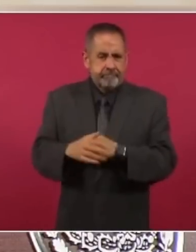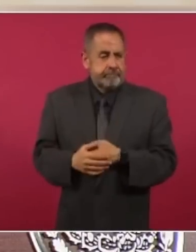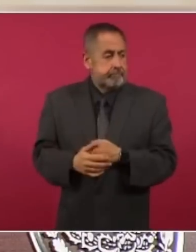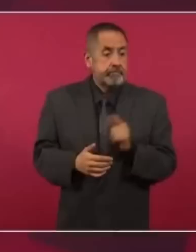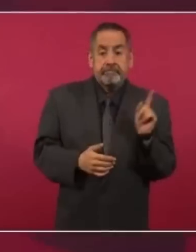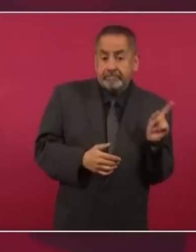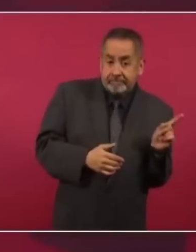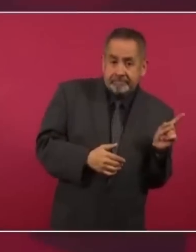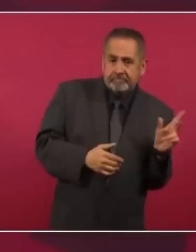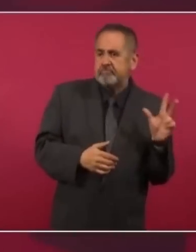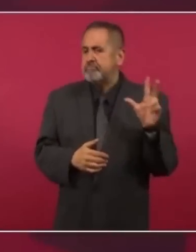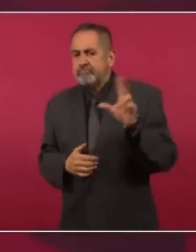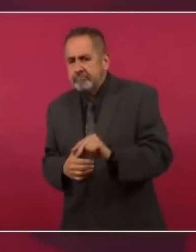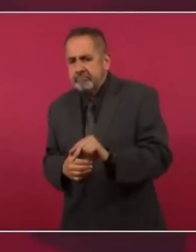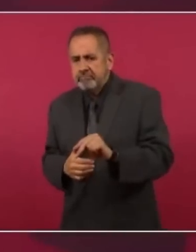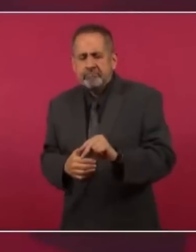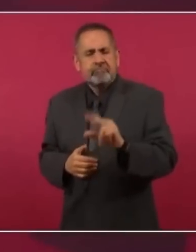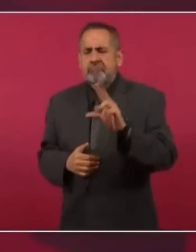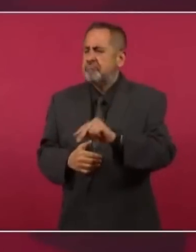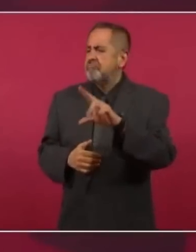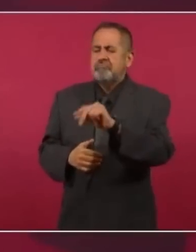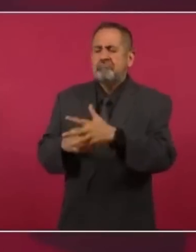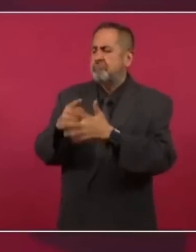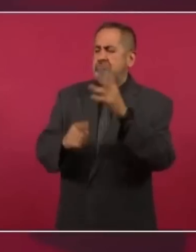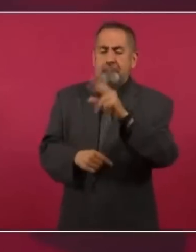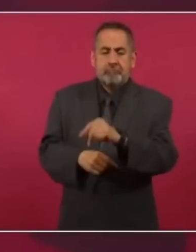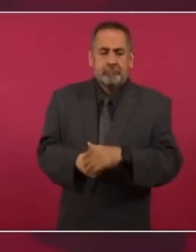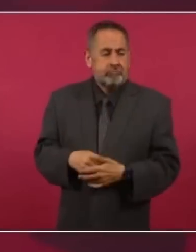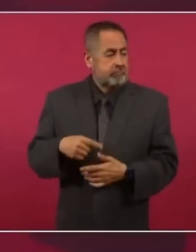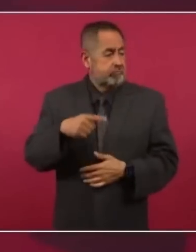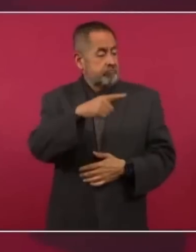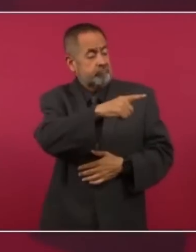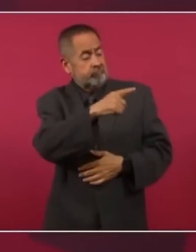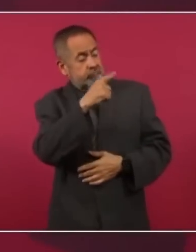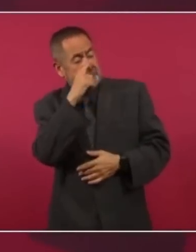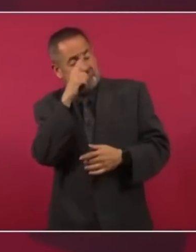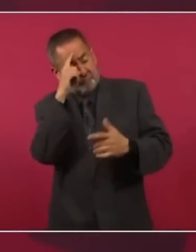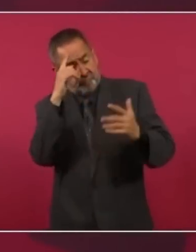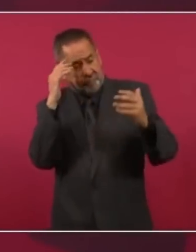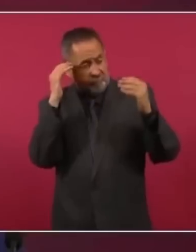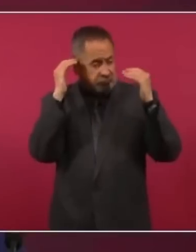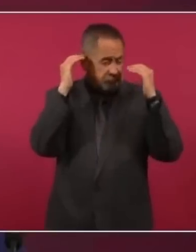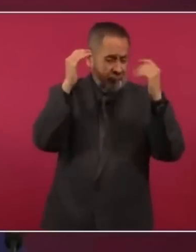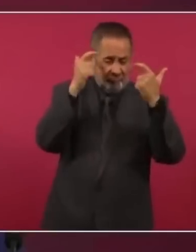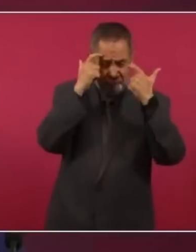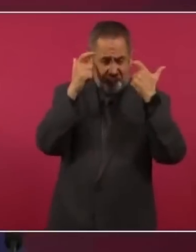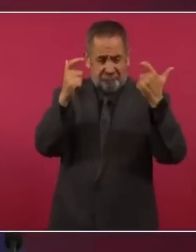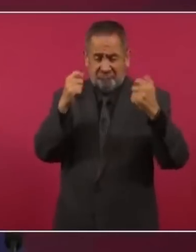Pero en un acto de prepotencia